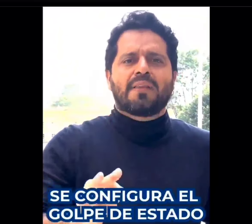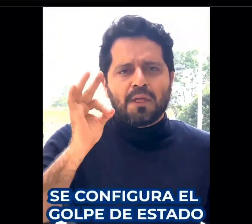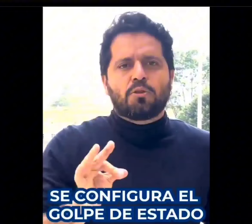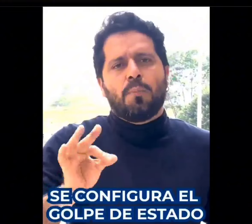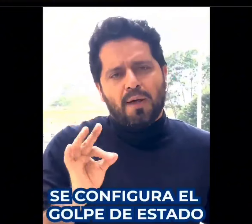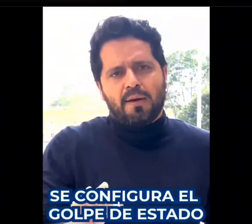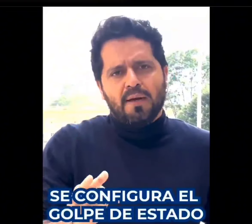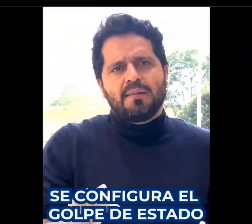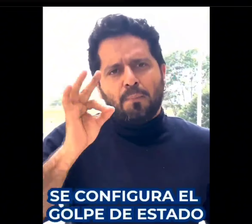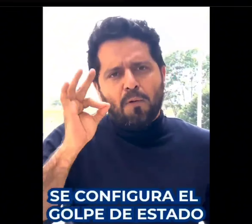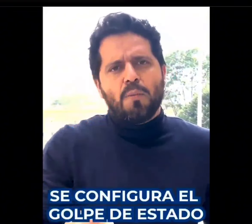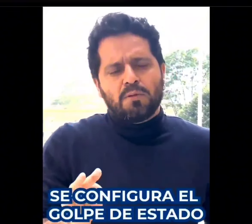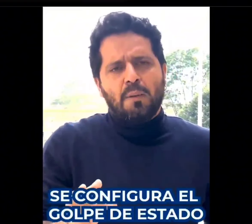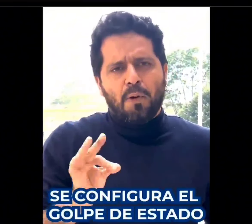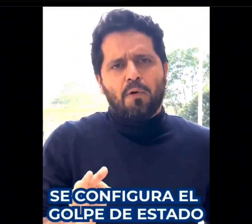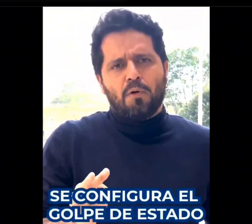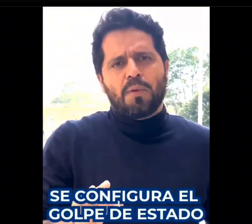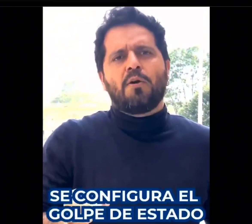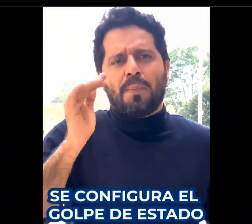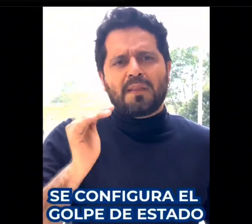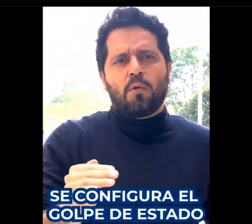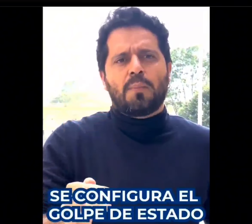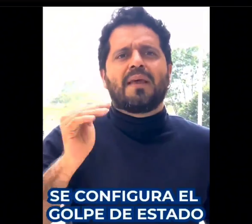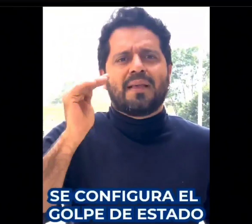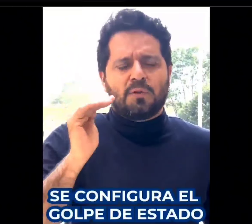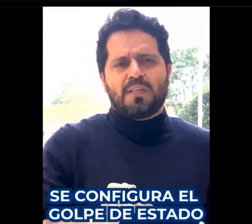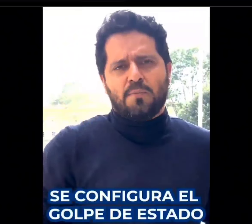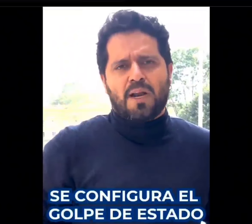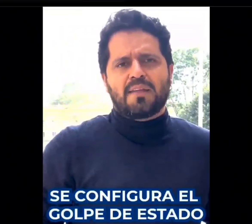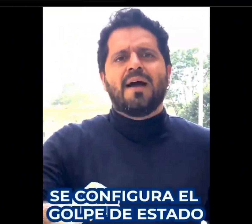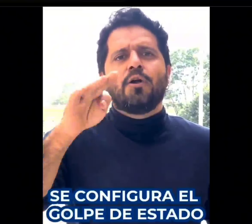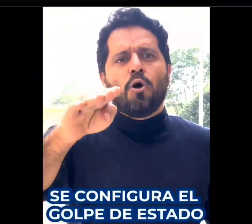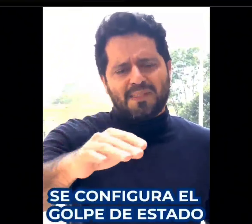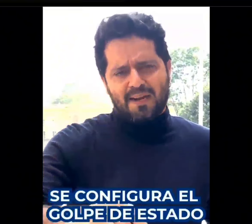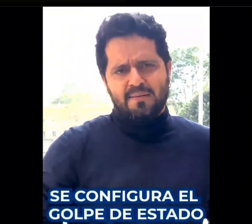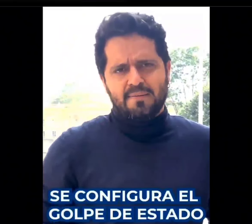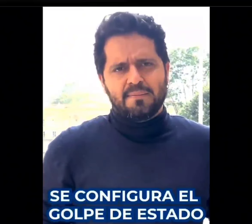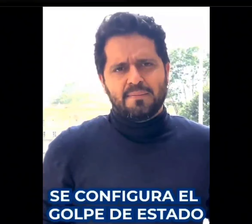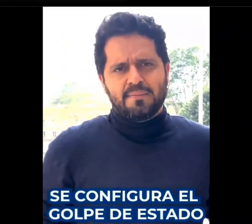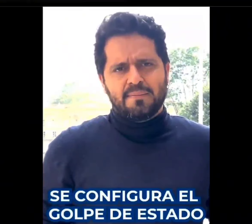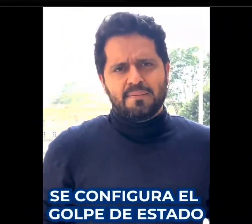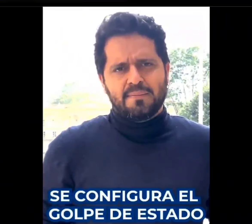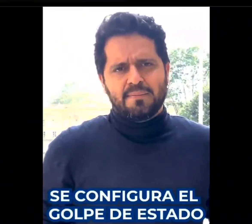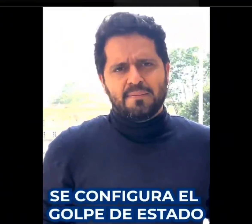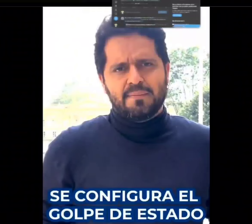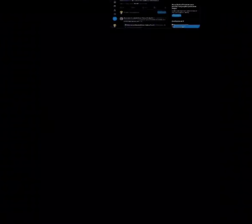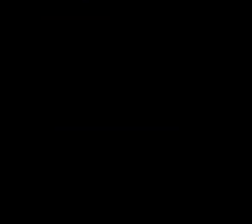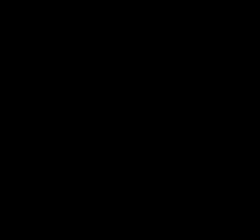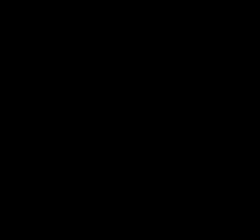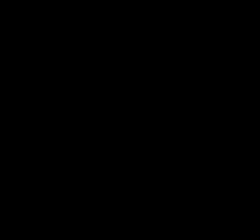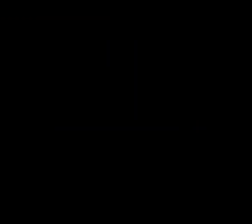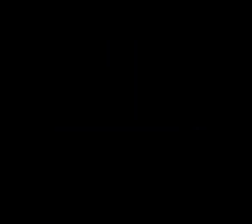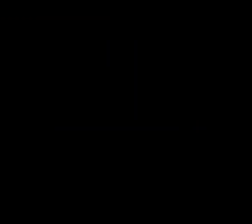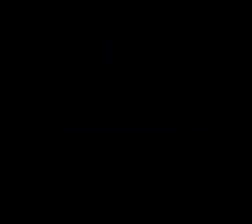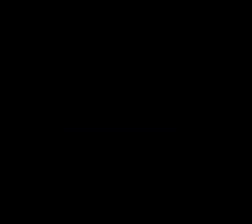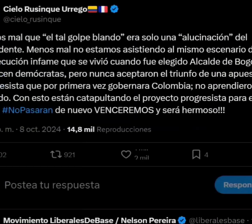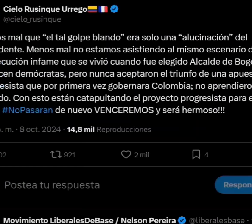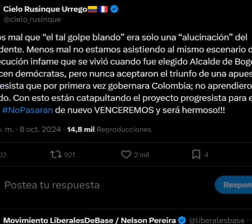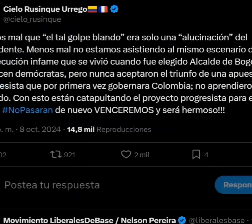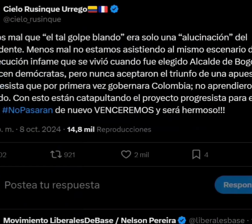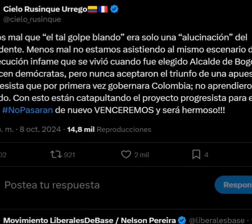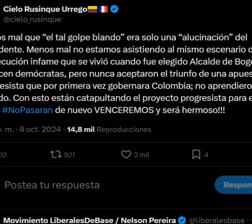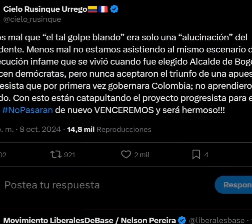gran levantamiento popular del pueblo colombiano y particularmente de la fuerza democrática. No pasará. Y es que no pasarán, de acuerdo con